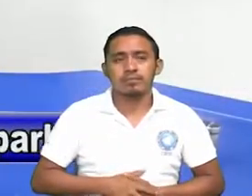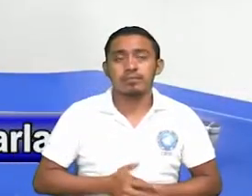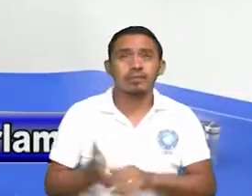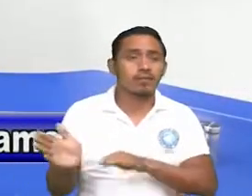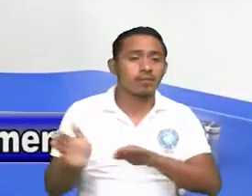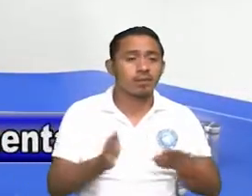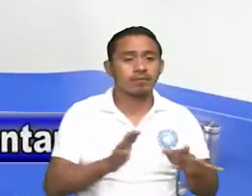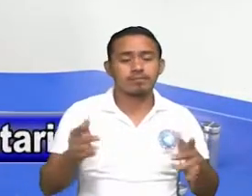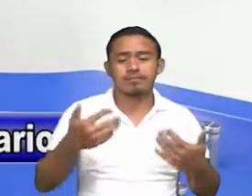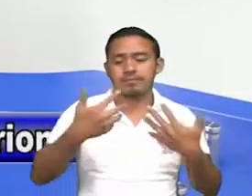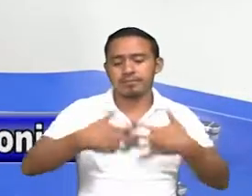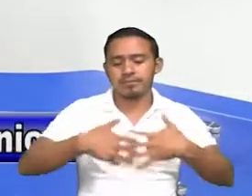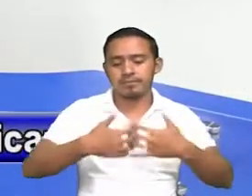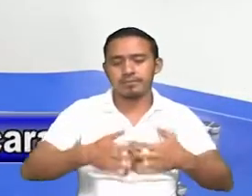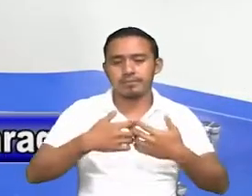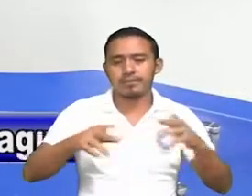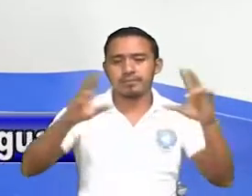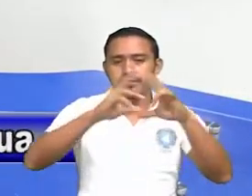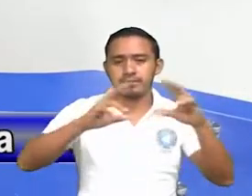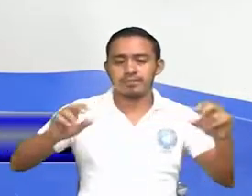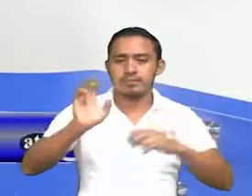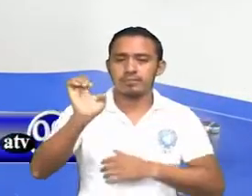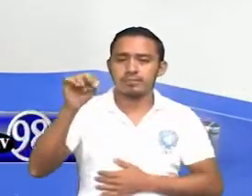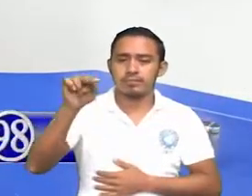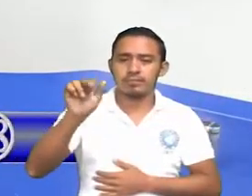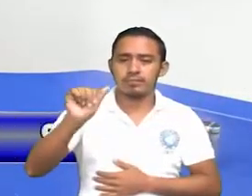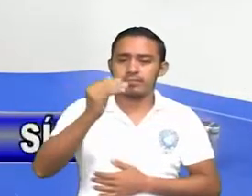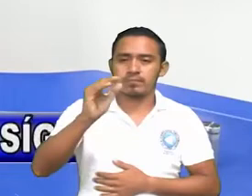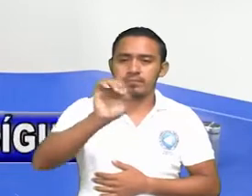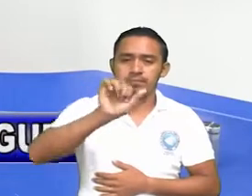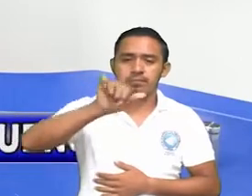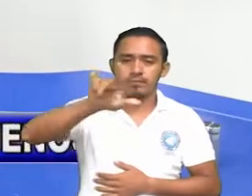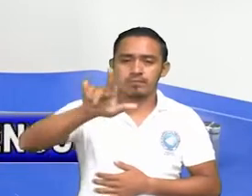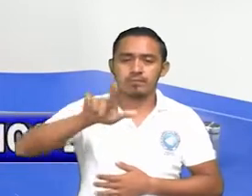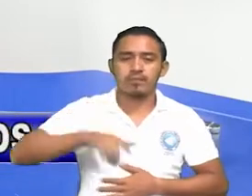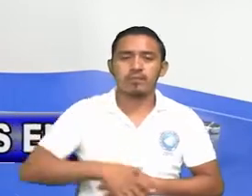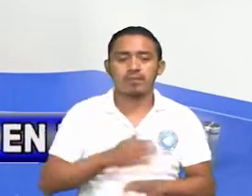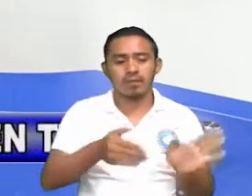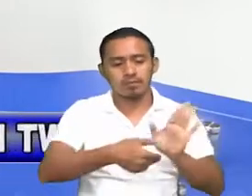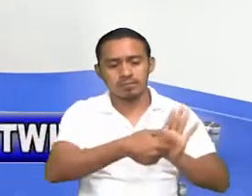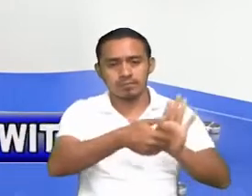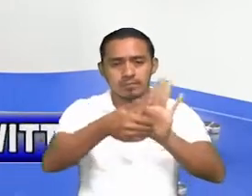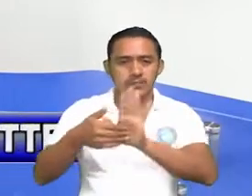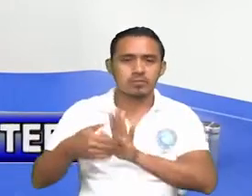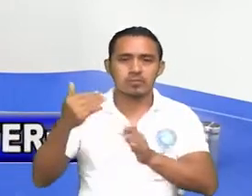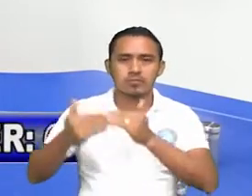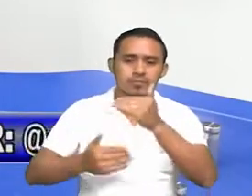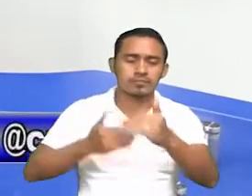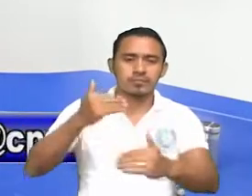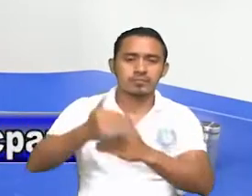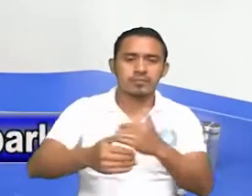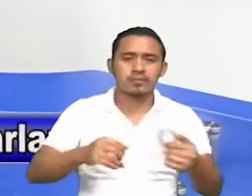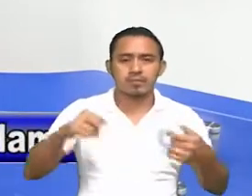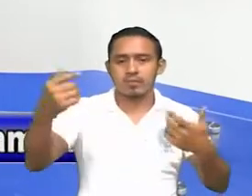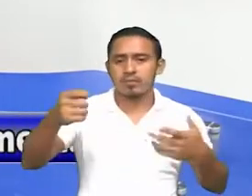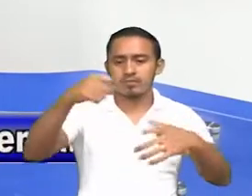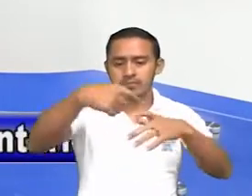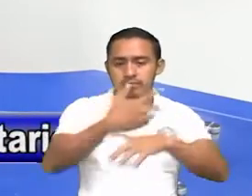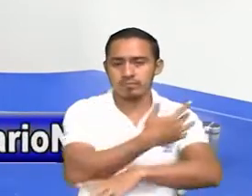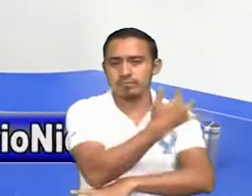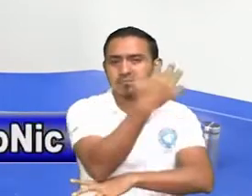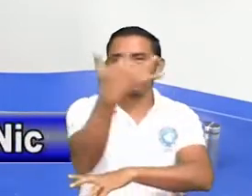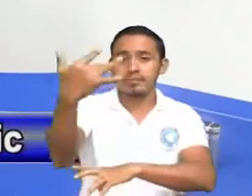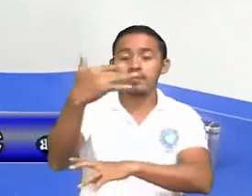otra parte, la empresa nicaragüense de acueductos y alcantarillados sanitarios presentó avances en el proceso de reforestación, lo